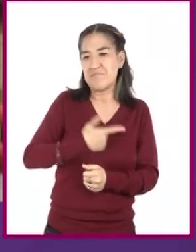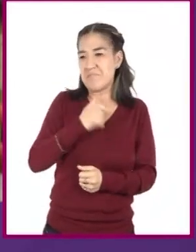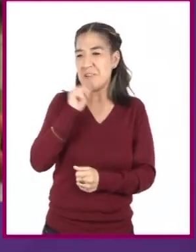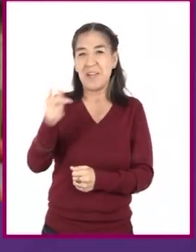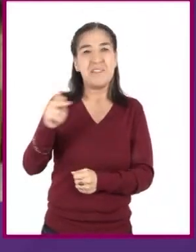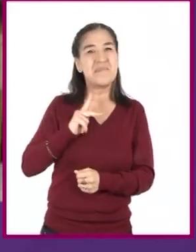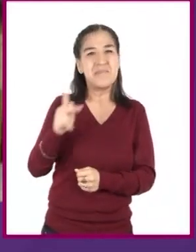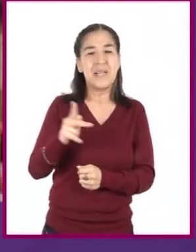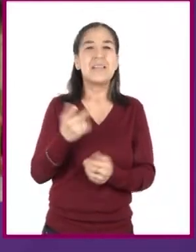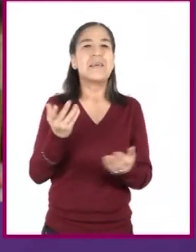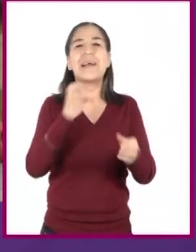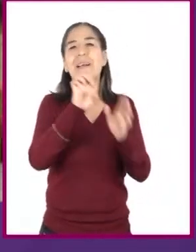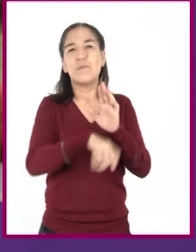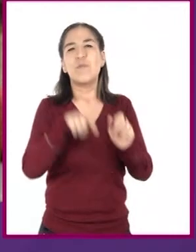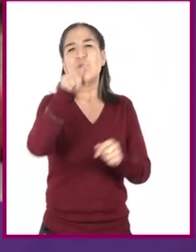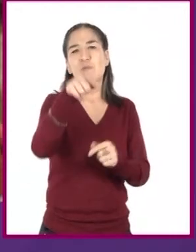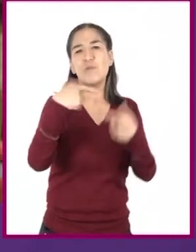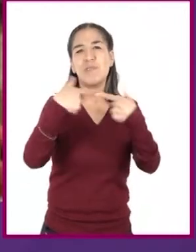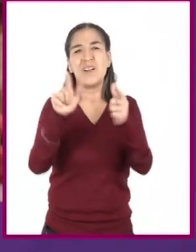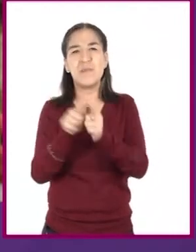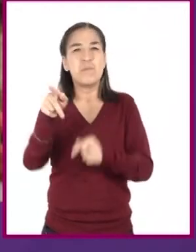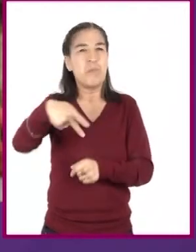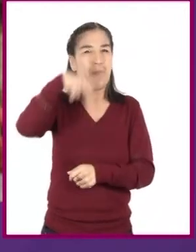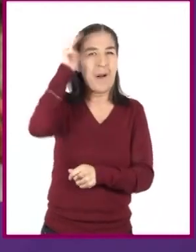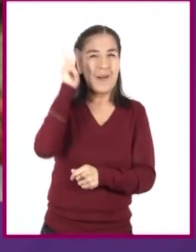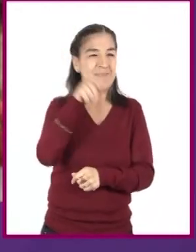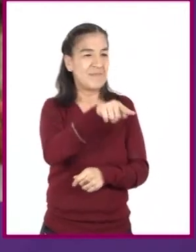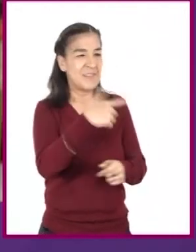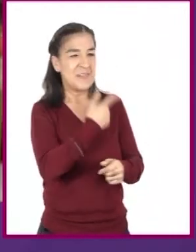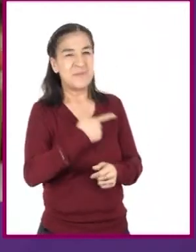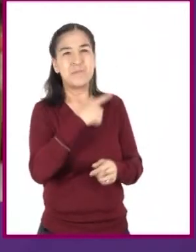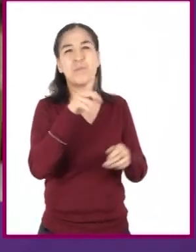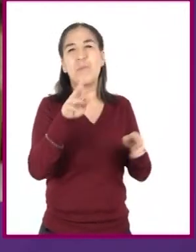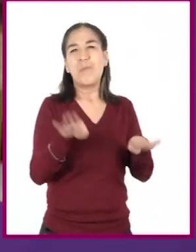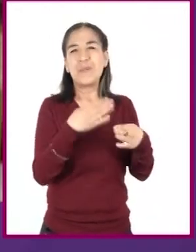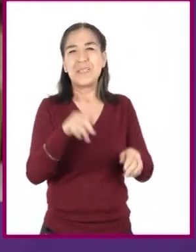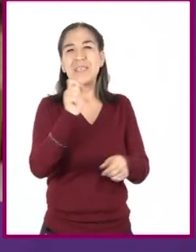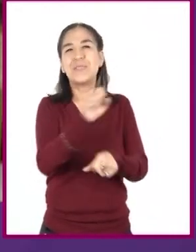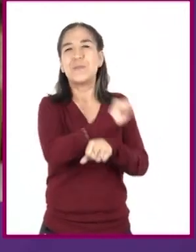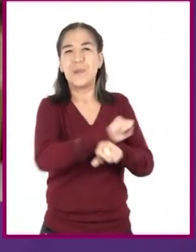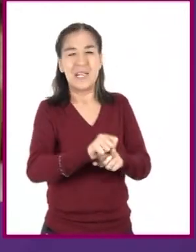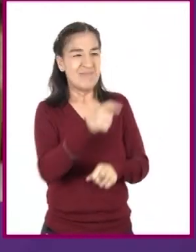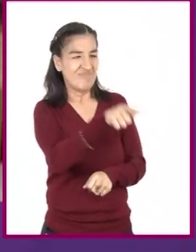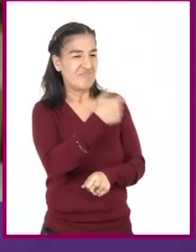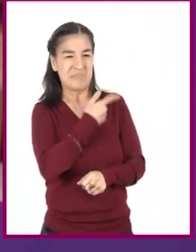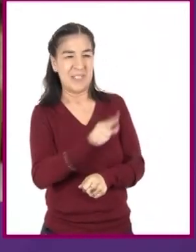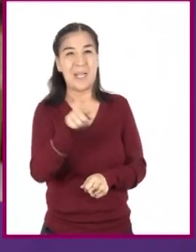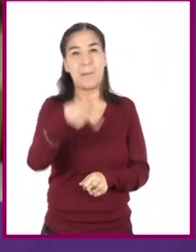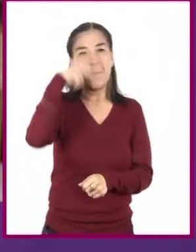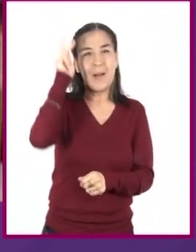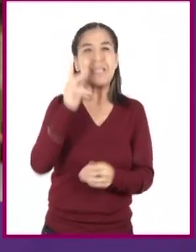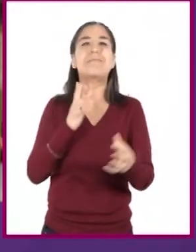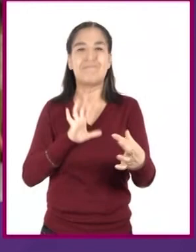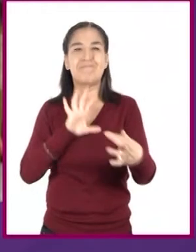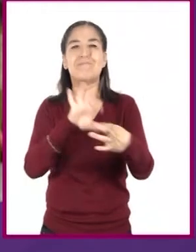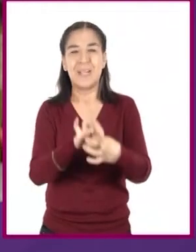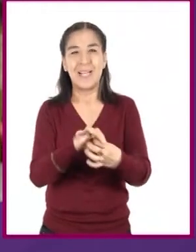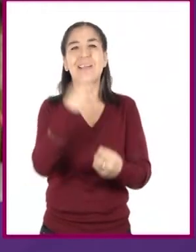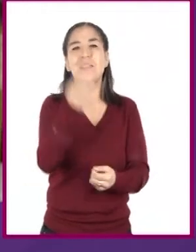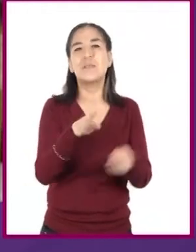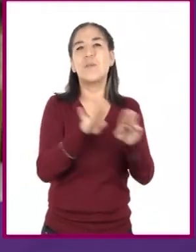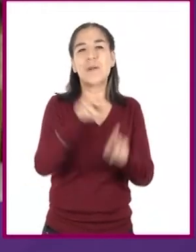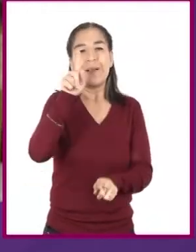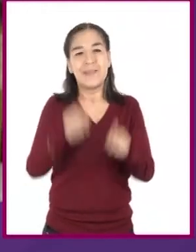el pop y a otro grupo el punk, puede que ni siquiera se hablen. Hay consideraciones más estructurales. Pero a veces ser